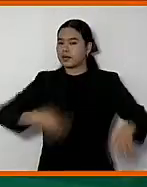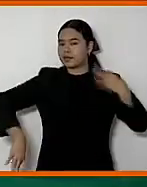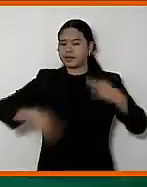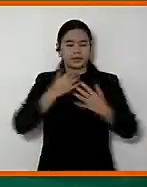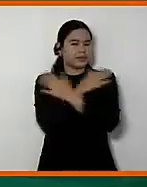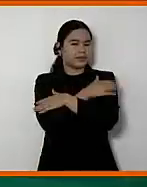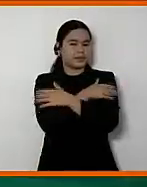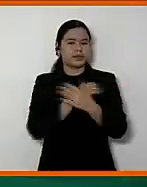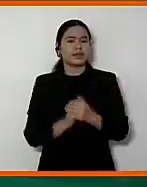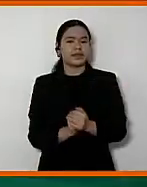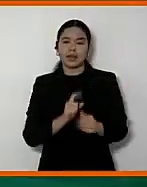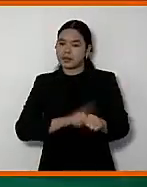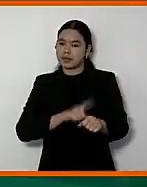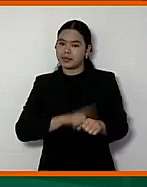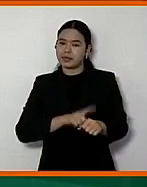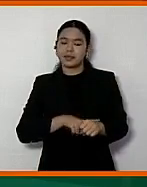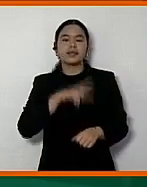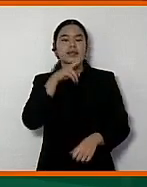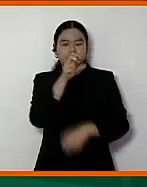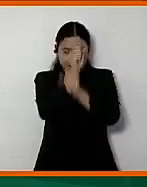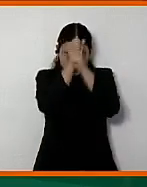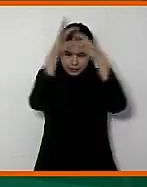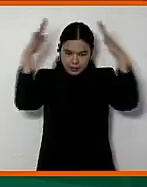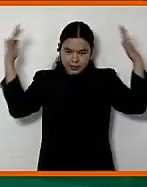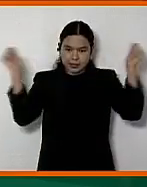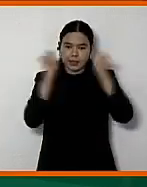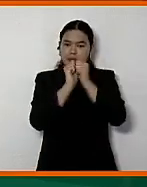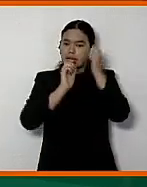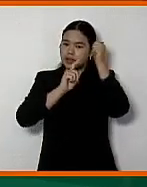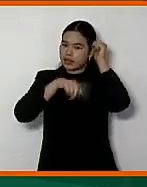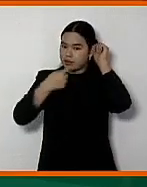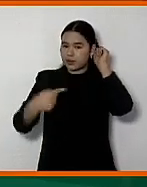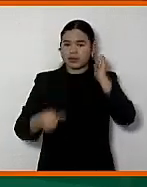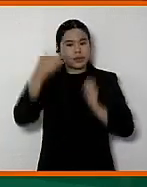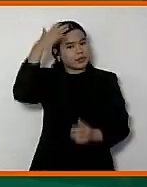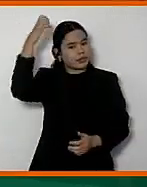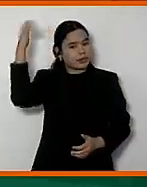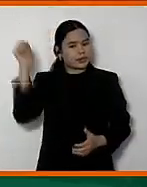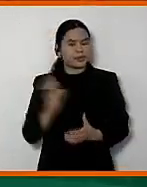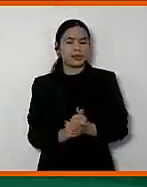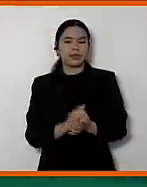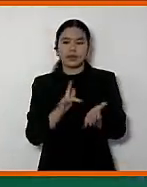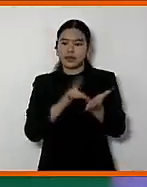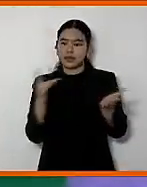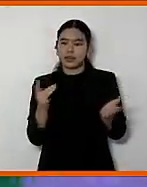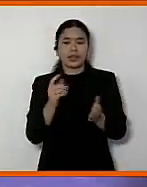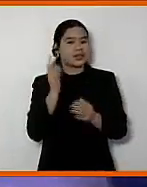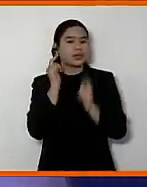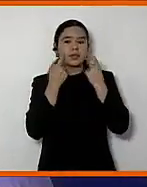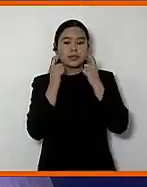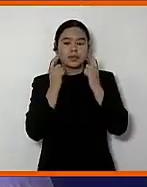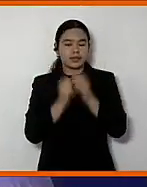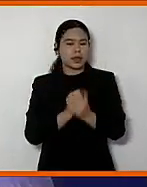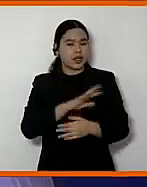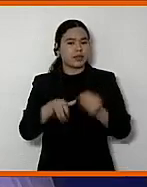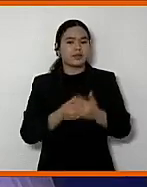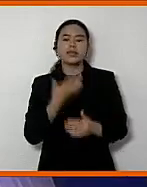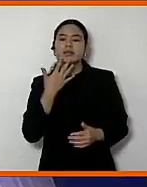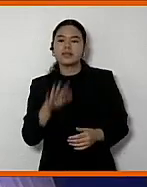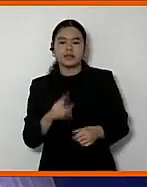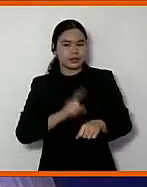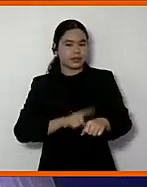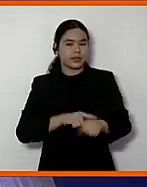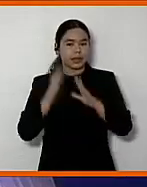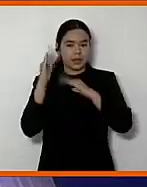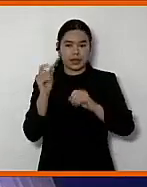felicidades es momento de hacer de tus sueños una realidad junto a charlyn Walter Muchísimas gracias Tatiana Les deseo muchísima suerte y